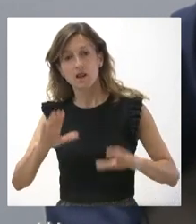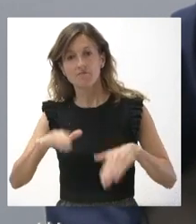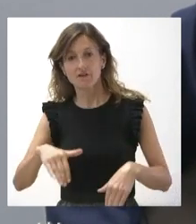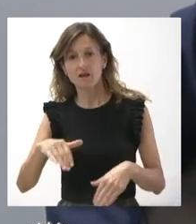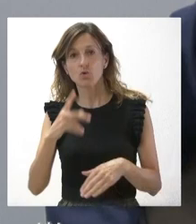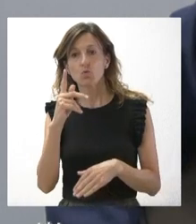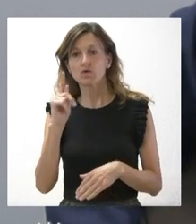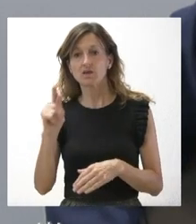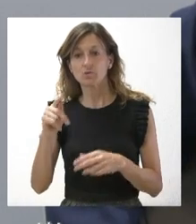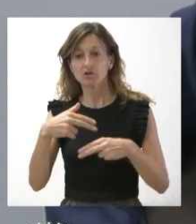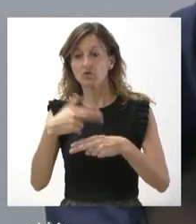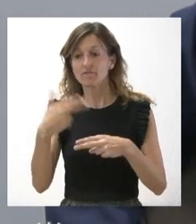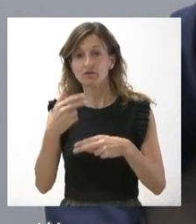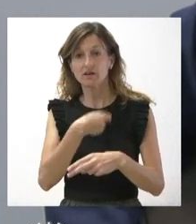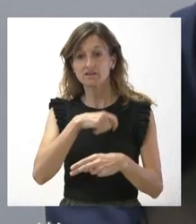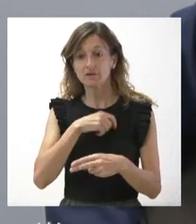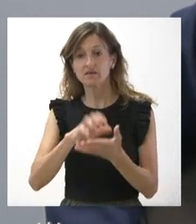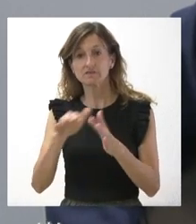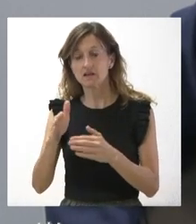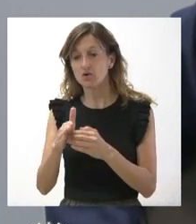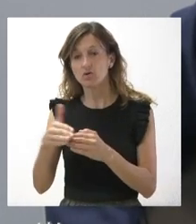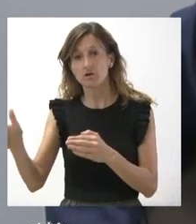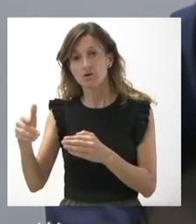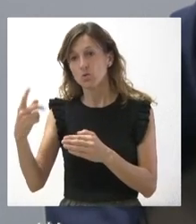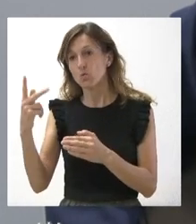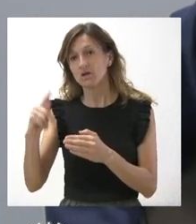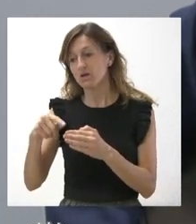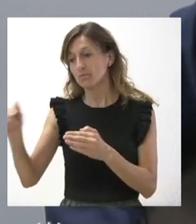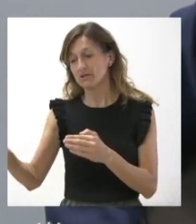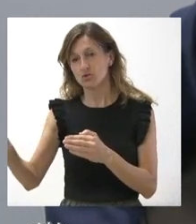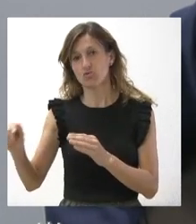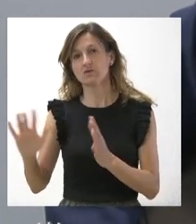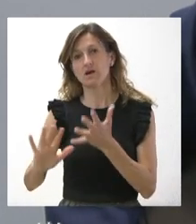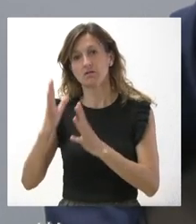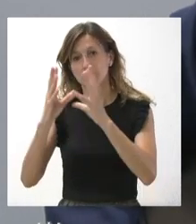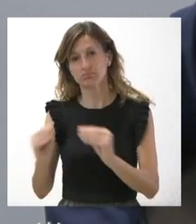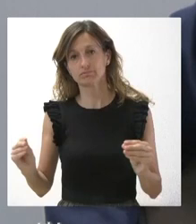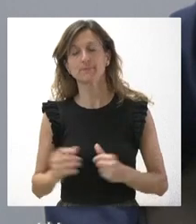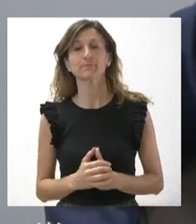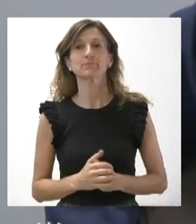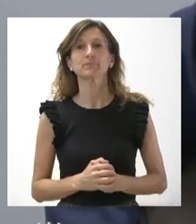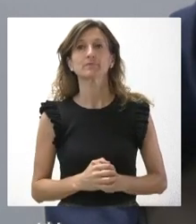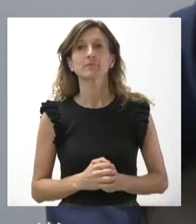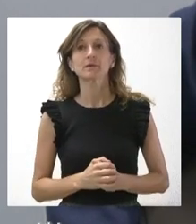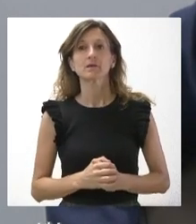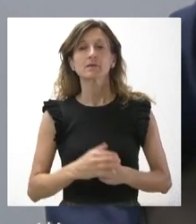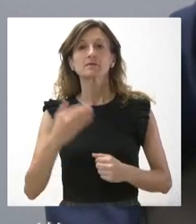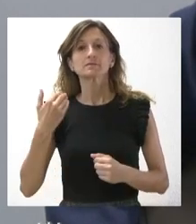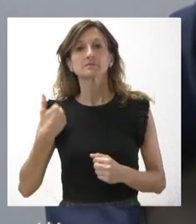1 kilómetro de la frontera de España, de Castilla y León y de Zamora. Llevamos a estas